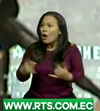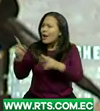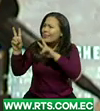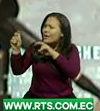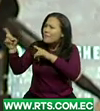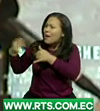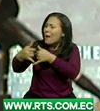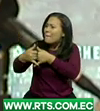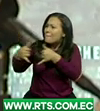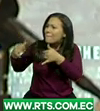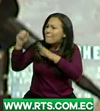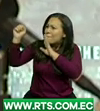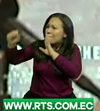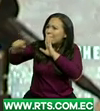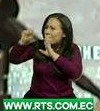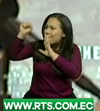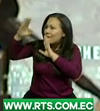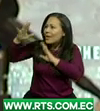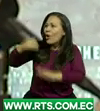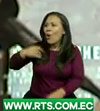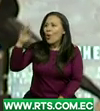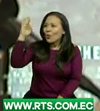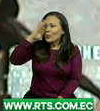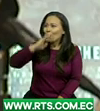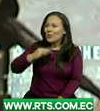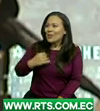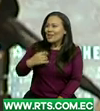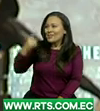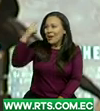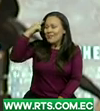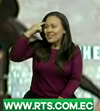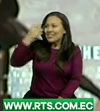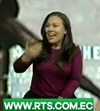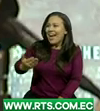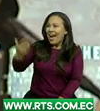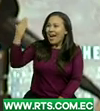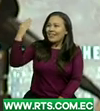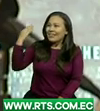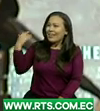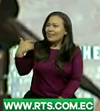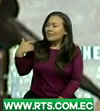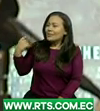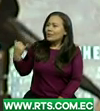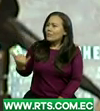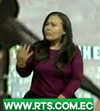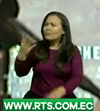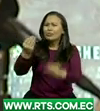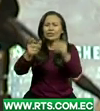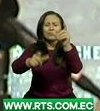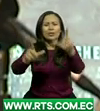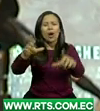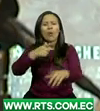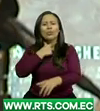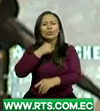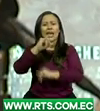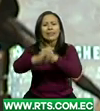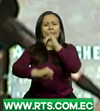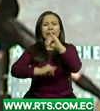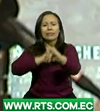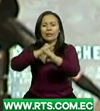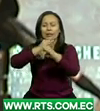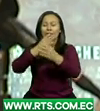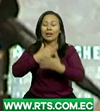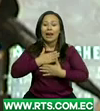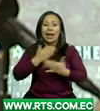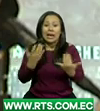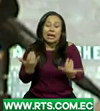película. Nunca me imaginé, mientras hacía la película, que podía tener tanta aceptación a nivel internacional y esperemos que a